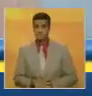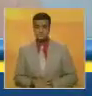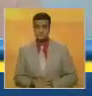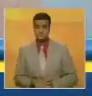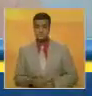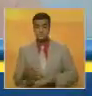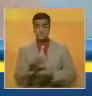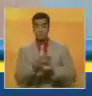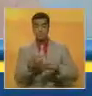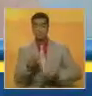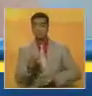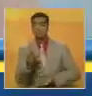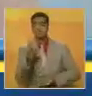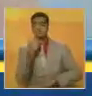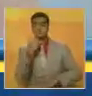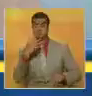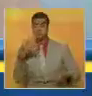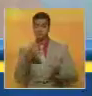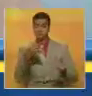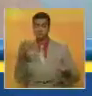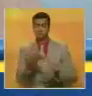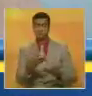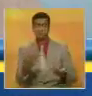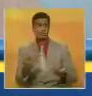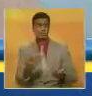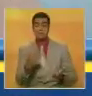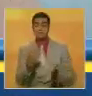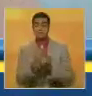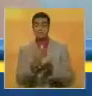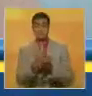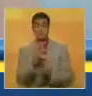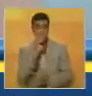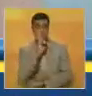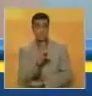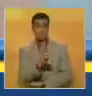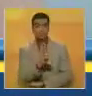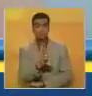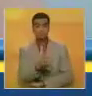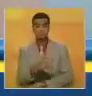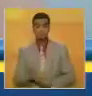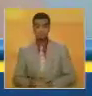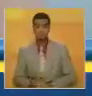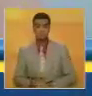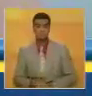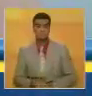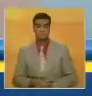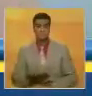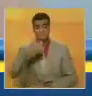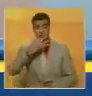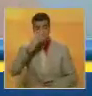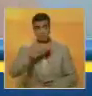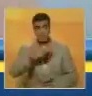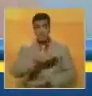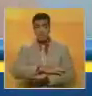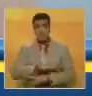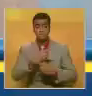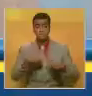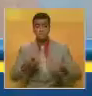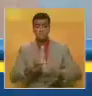un gobierno autoritario, represivo, sigue dando muestras de su verdadero carácter